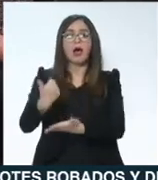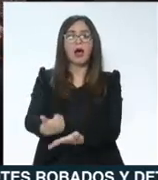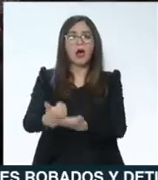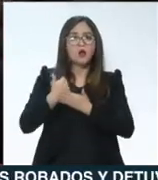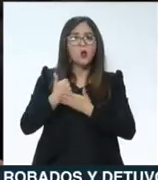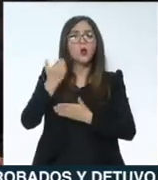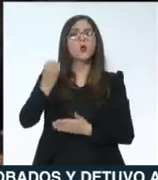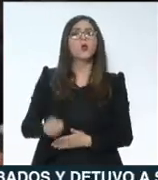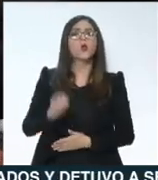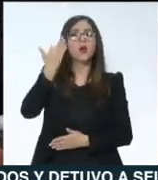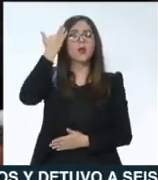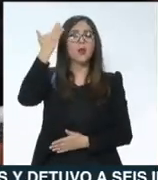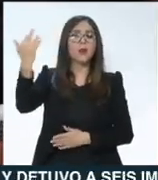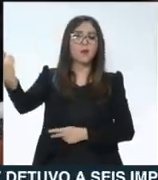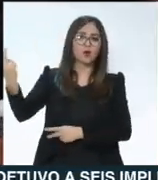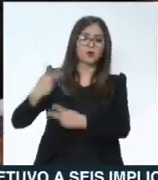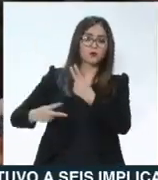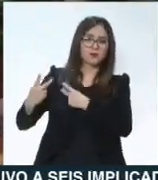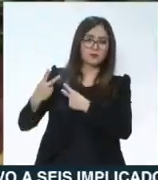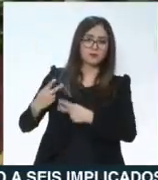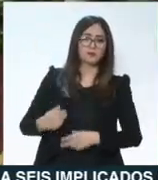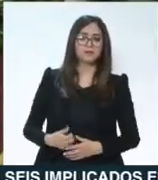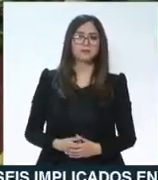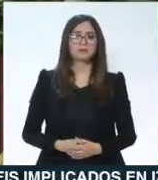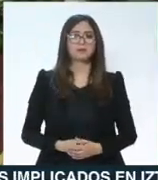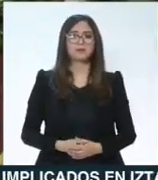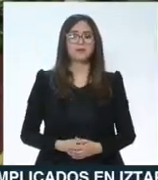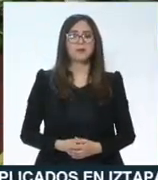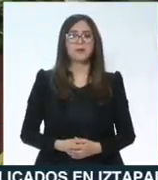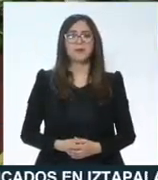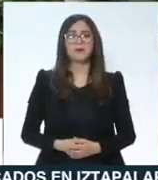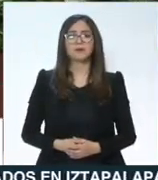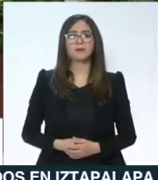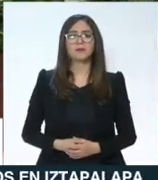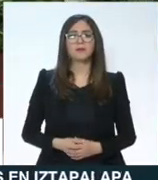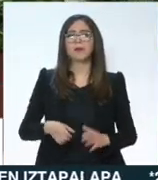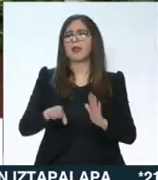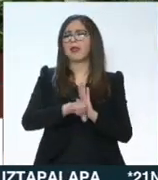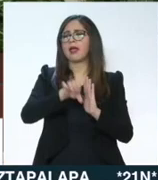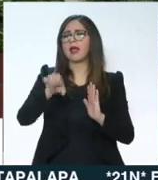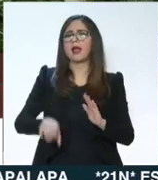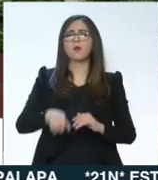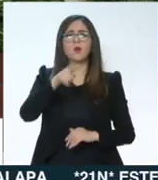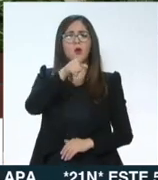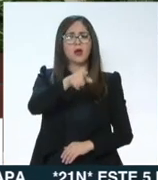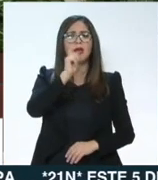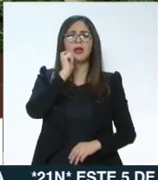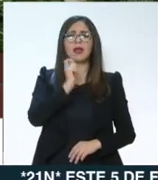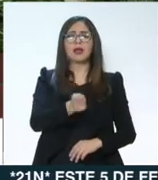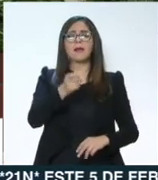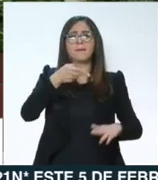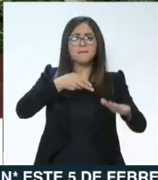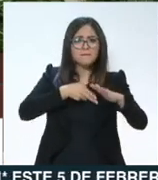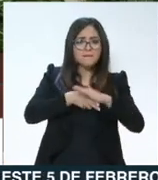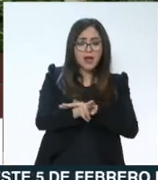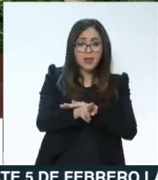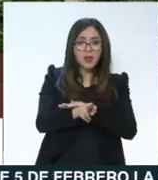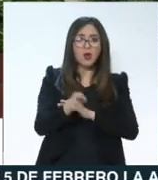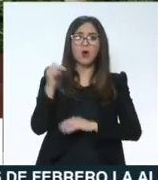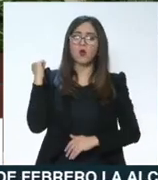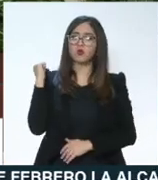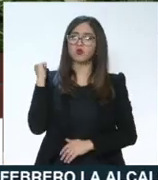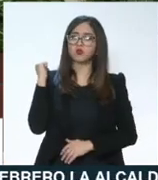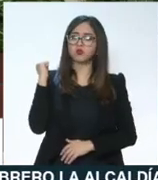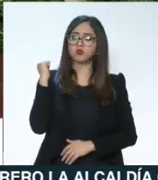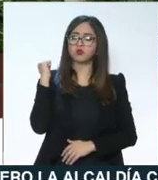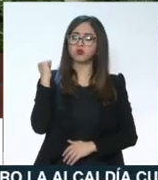a mí? Mira, en el caso de, pensemos esta parte, va circulando en tren de manera inmediata. Lo que se haga el tren en llegar a